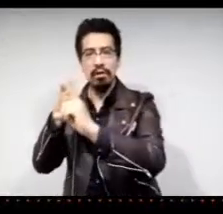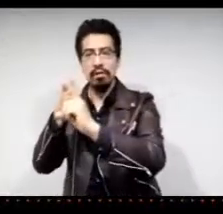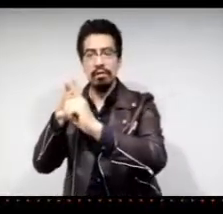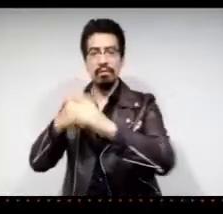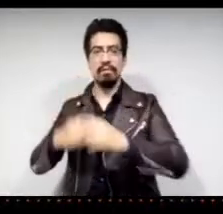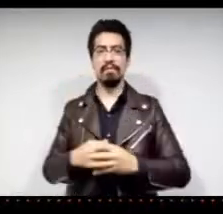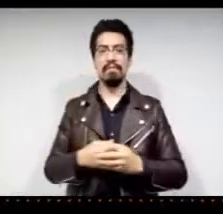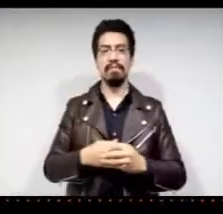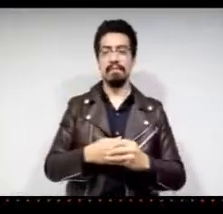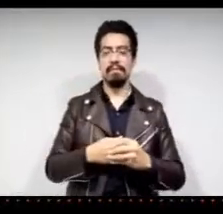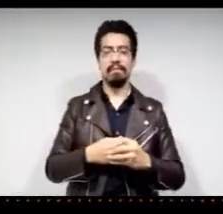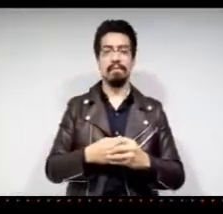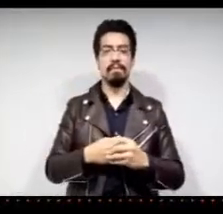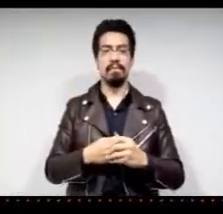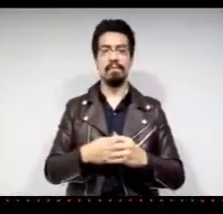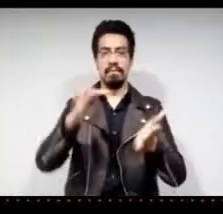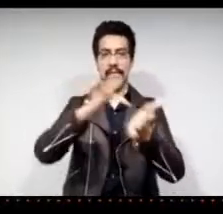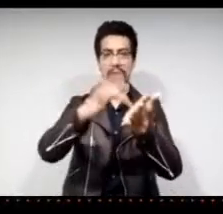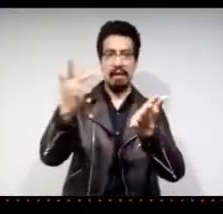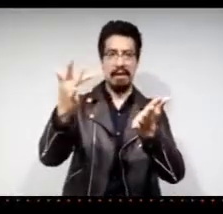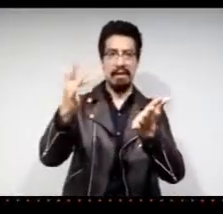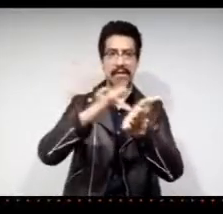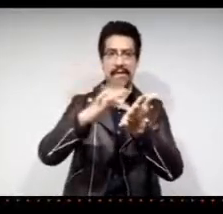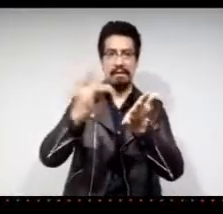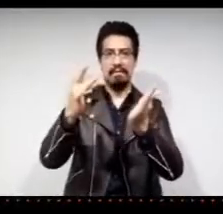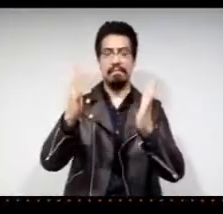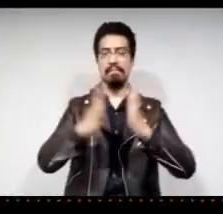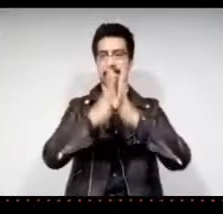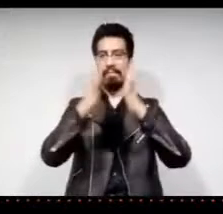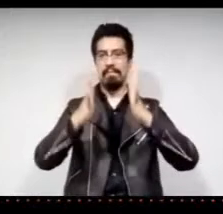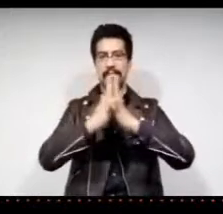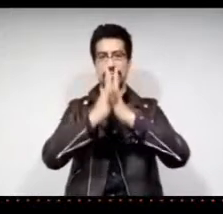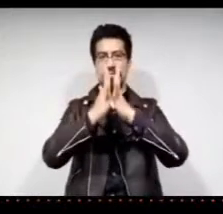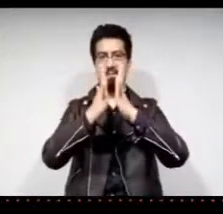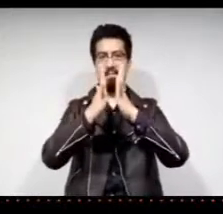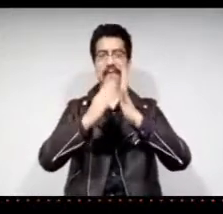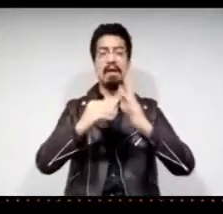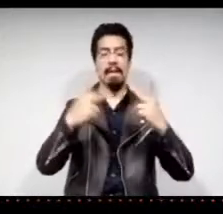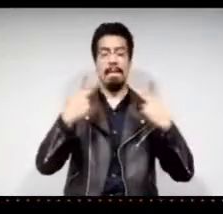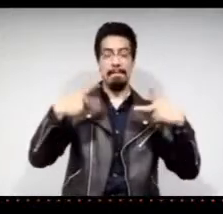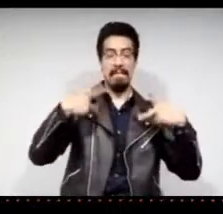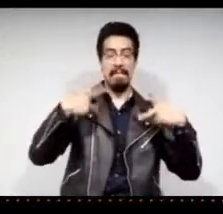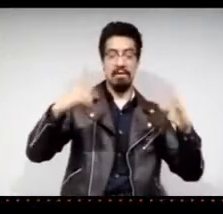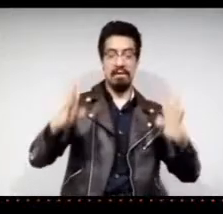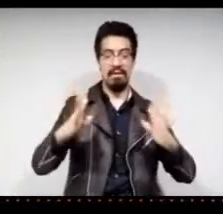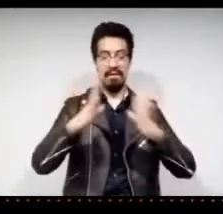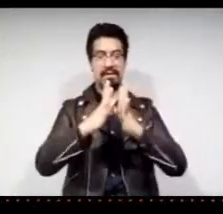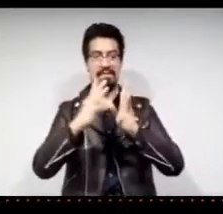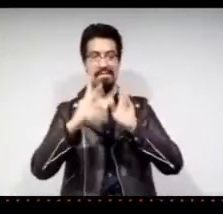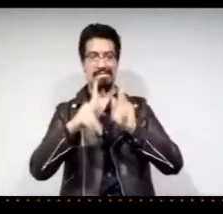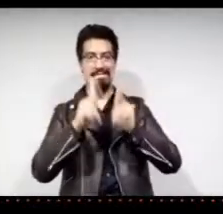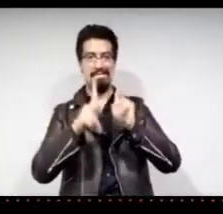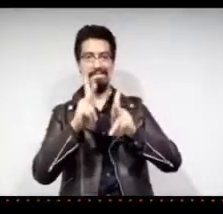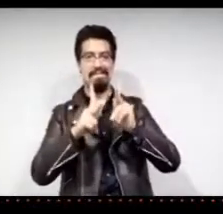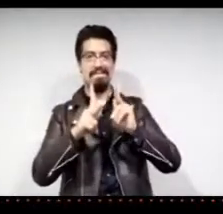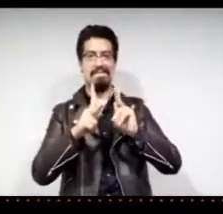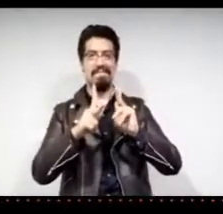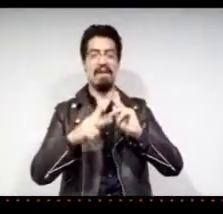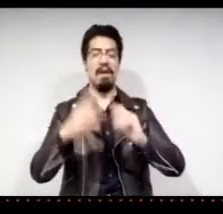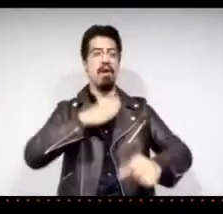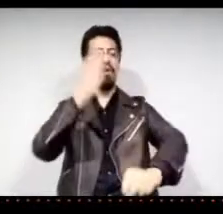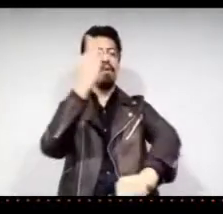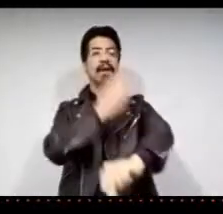exclusiones. Agradezco muchísimo la participación también a nuestros panelistas y les deseo muy buena